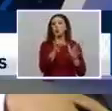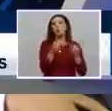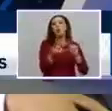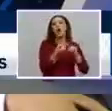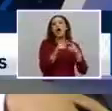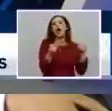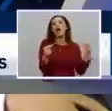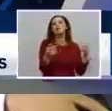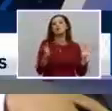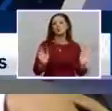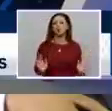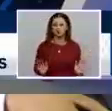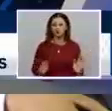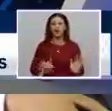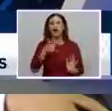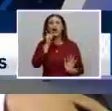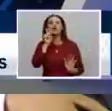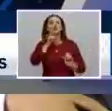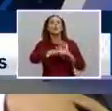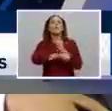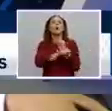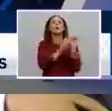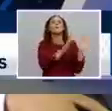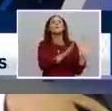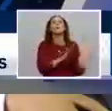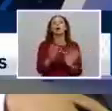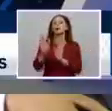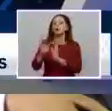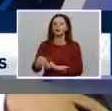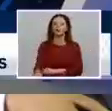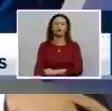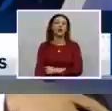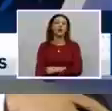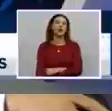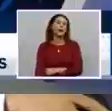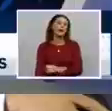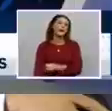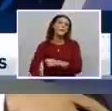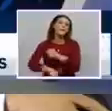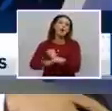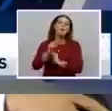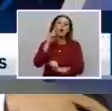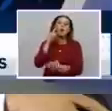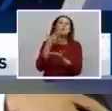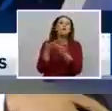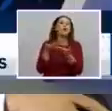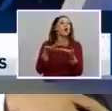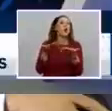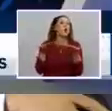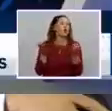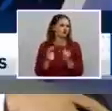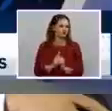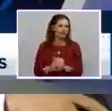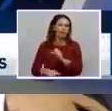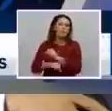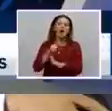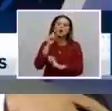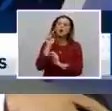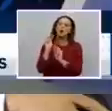fogueo, ayer era un partido de preparación, partido para probar cosas, era un partido para